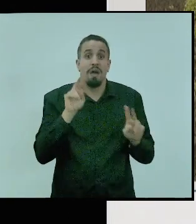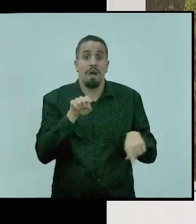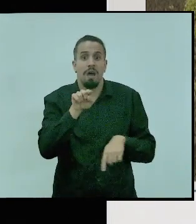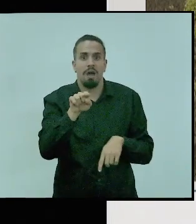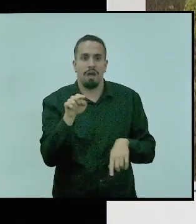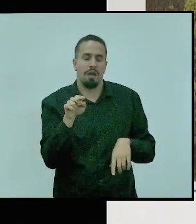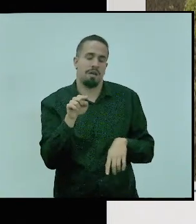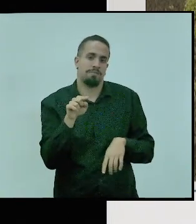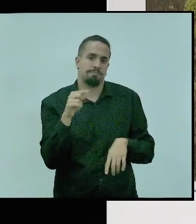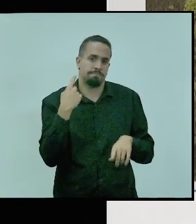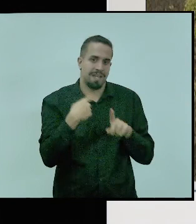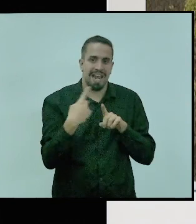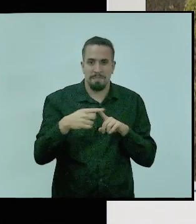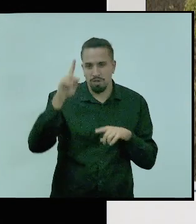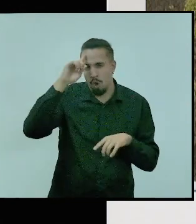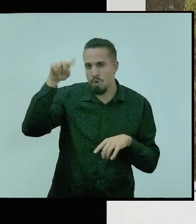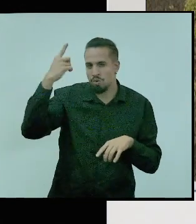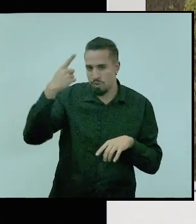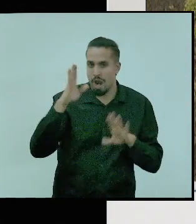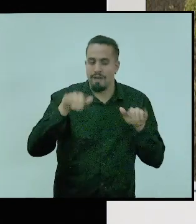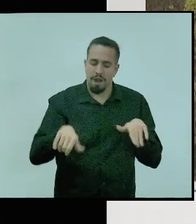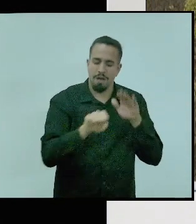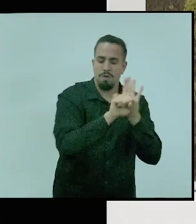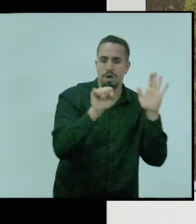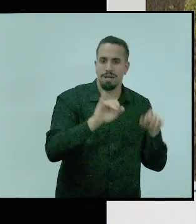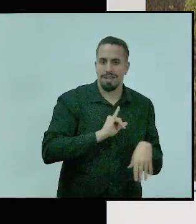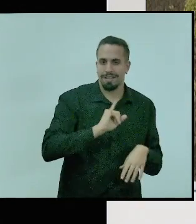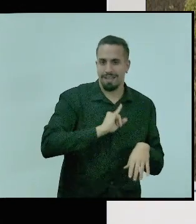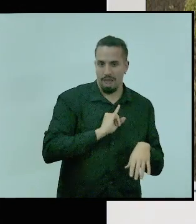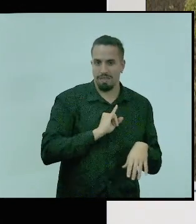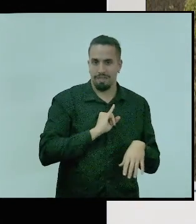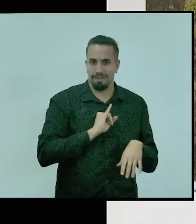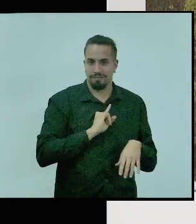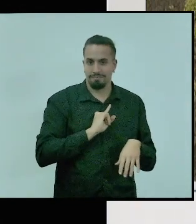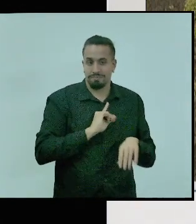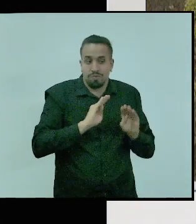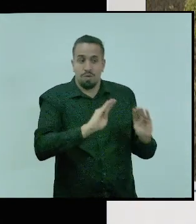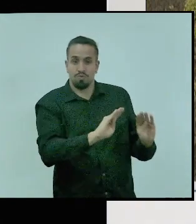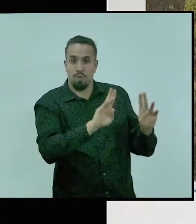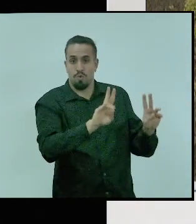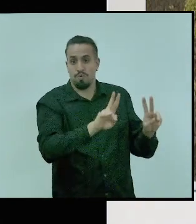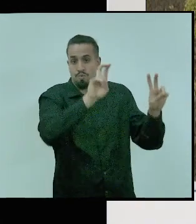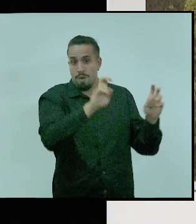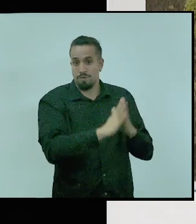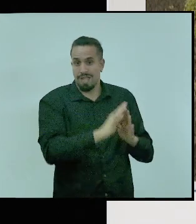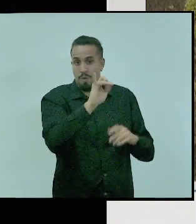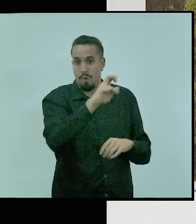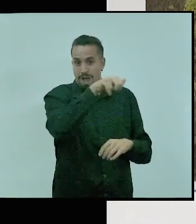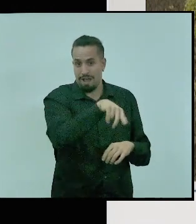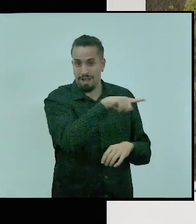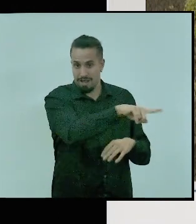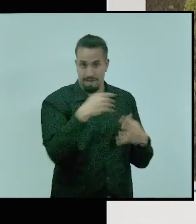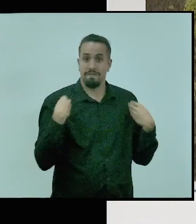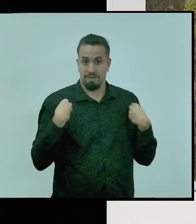como un elemento de identidad de lo que son la gente del nuevo San Juan, que viven allí con el